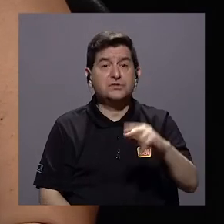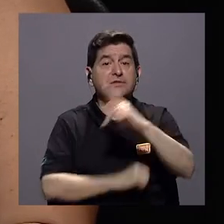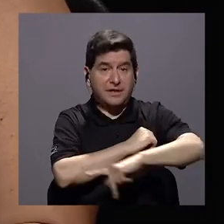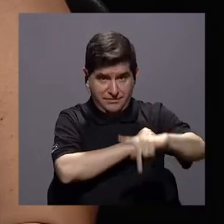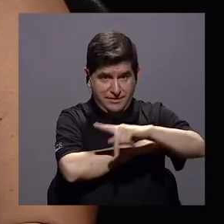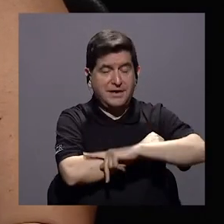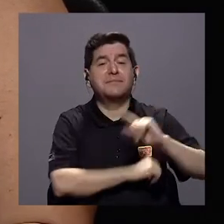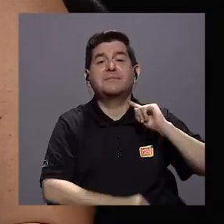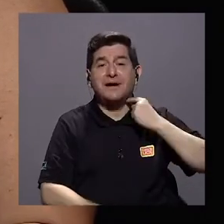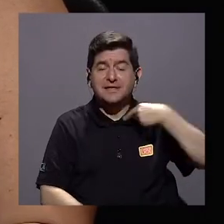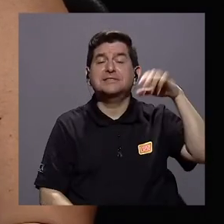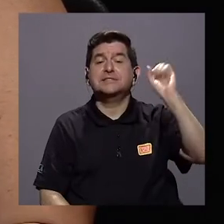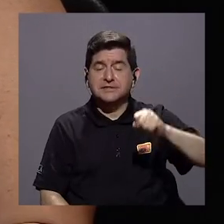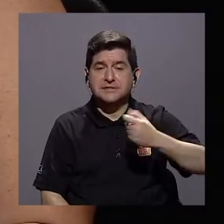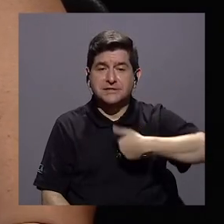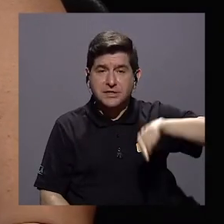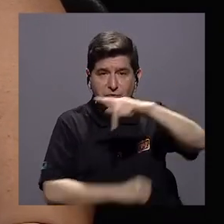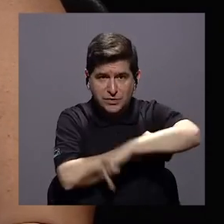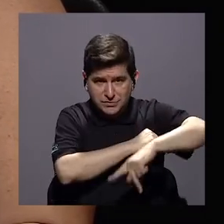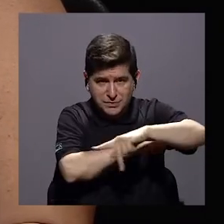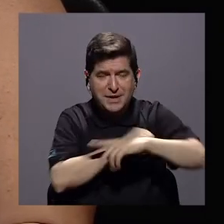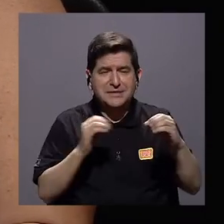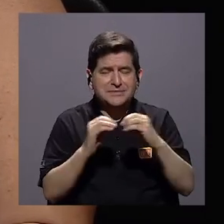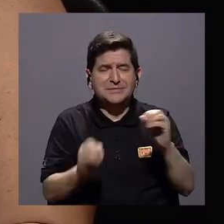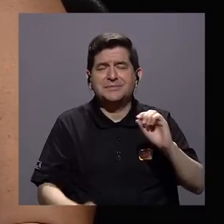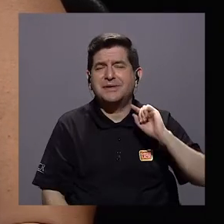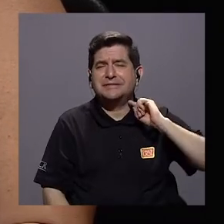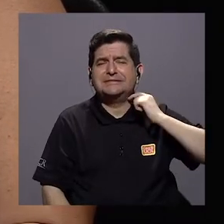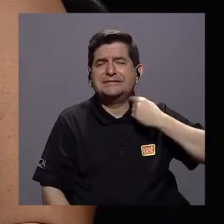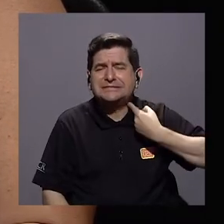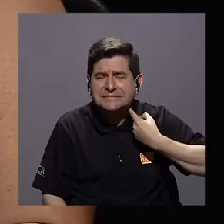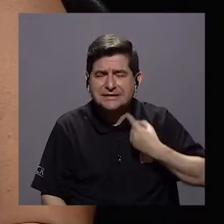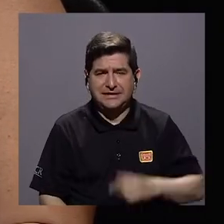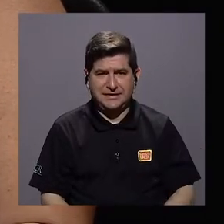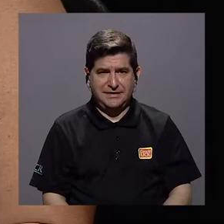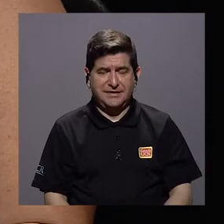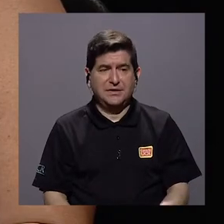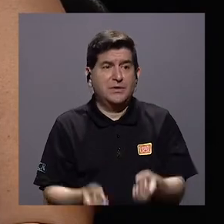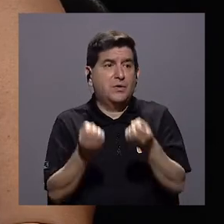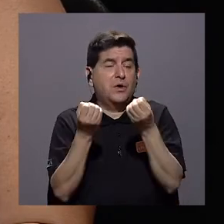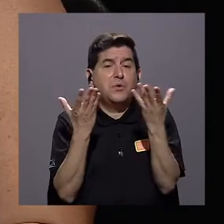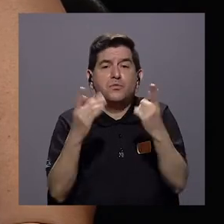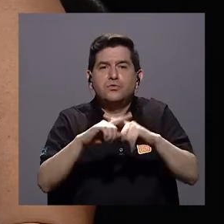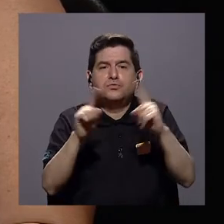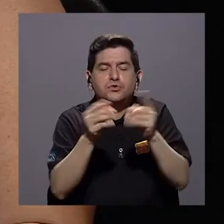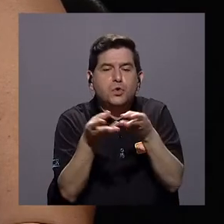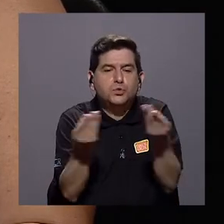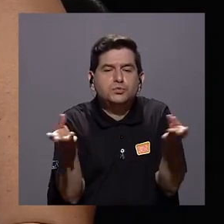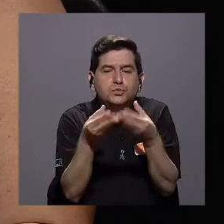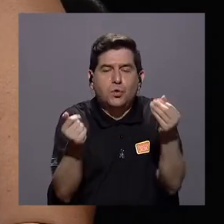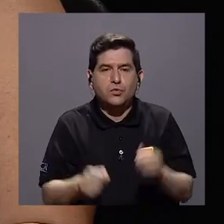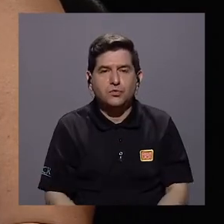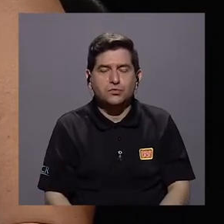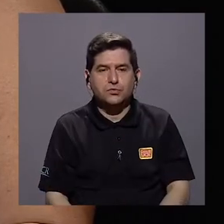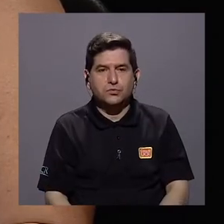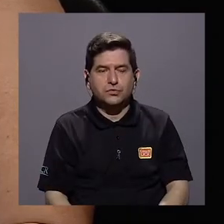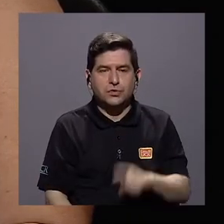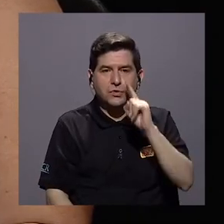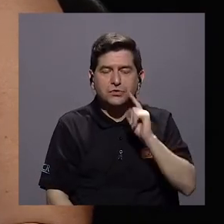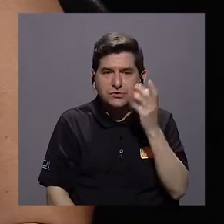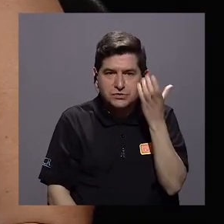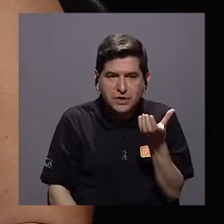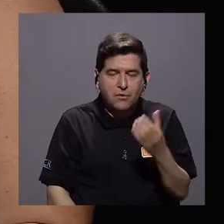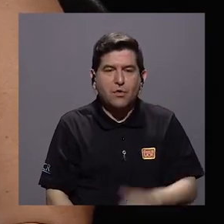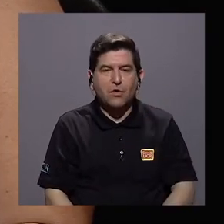caro. Somos el país más caro en muchos otros productos. Si usted ve la cebolla,